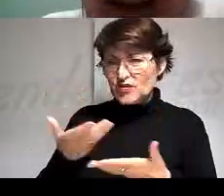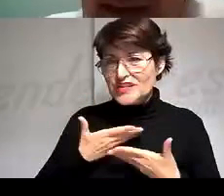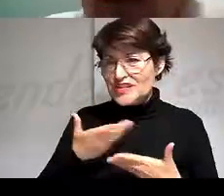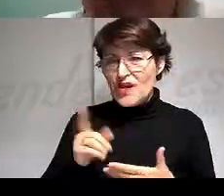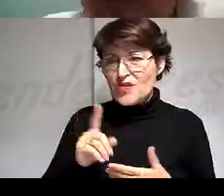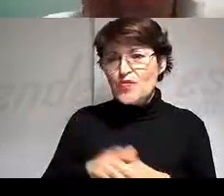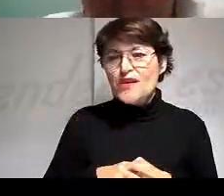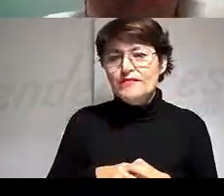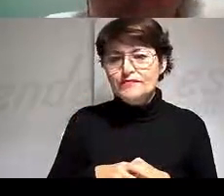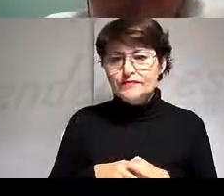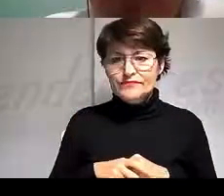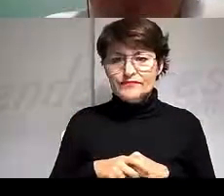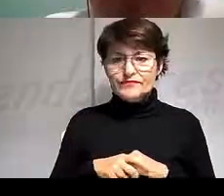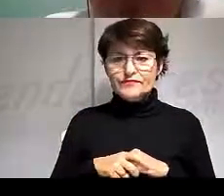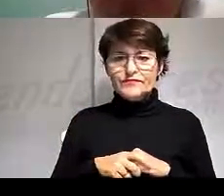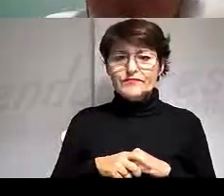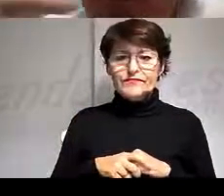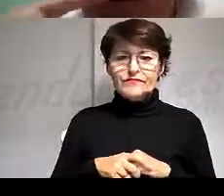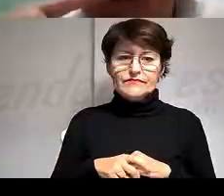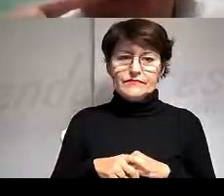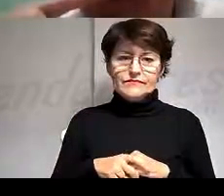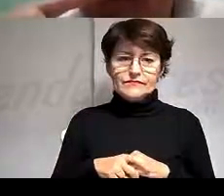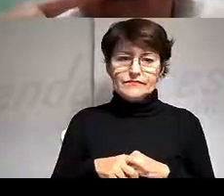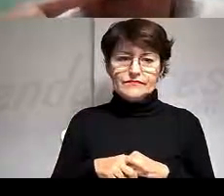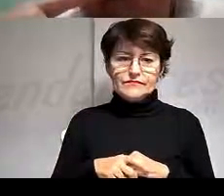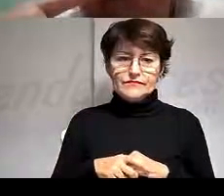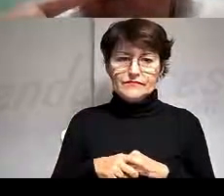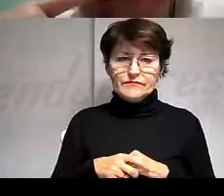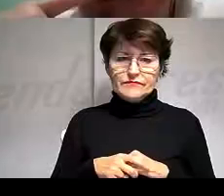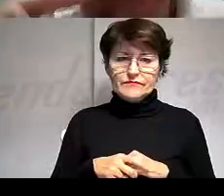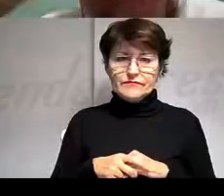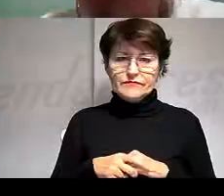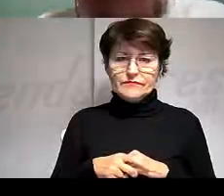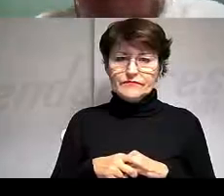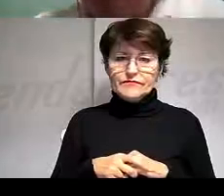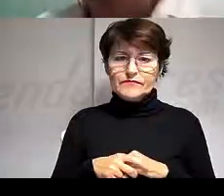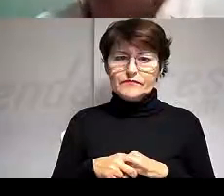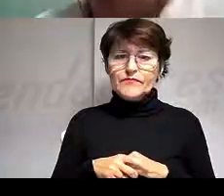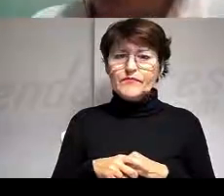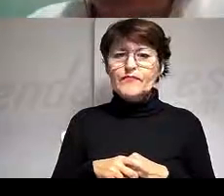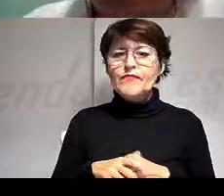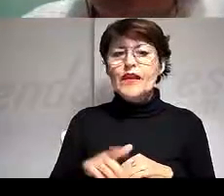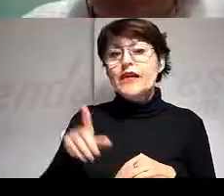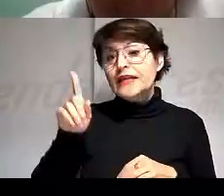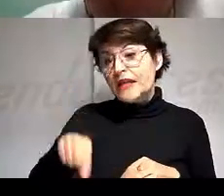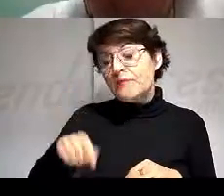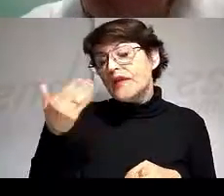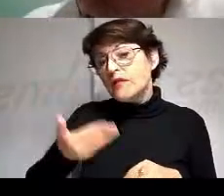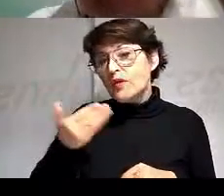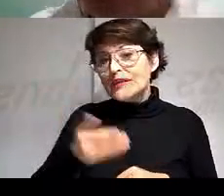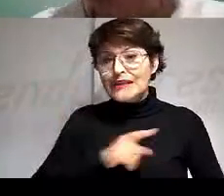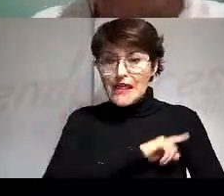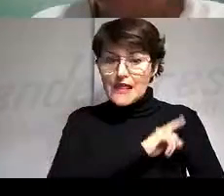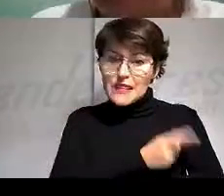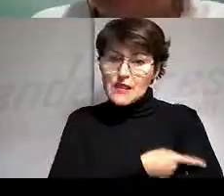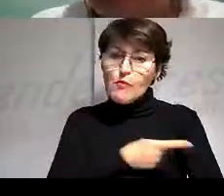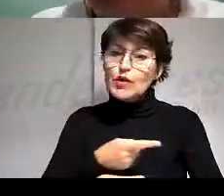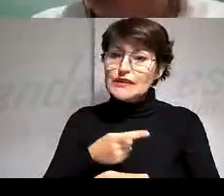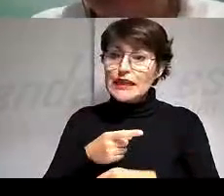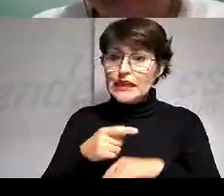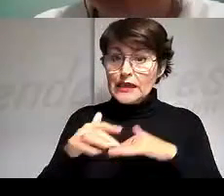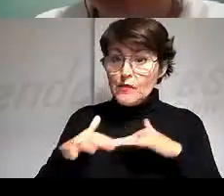llevando al límite la función glucémica. También se sabe que con el ejercicio físico aumenta la absorción de los